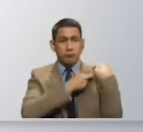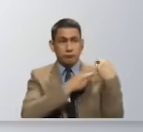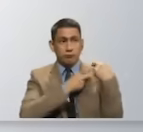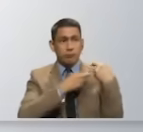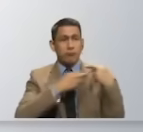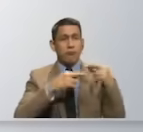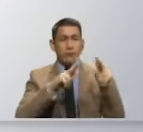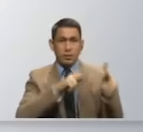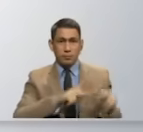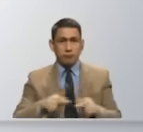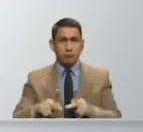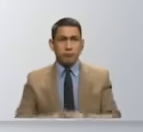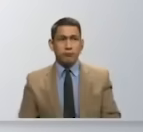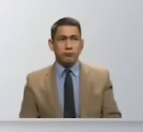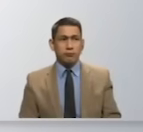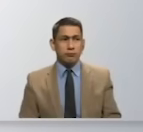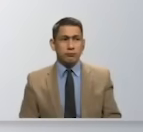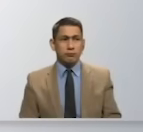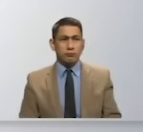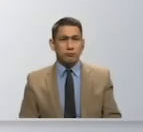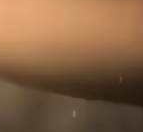Seguridad Integral.